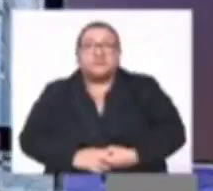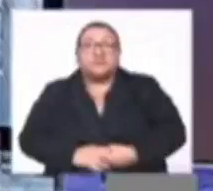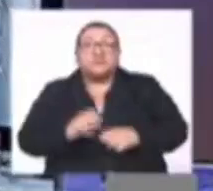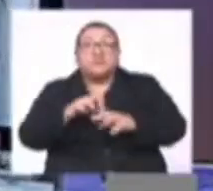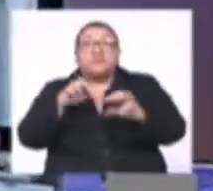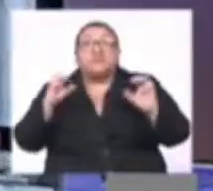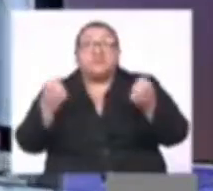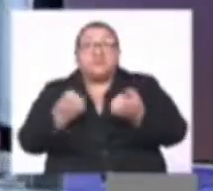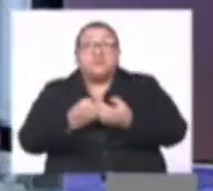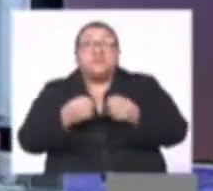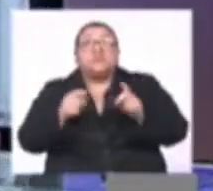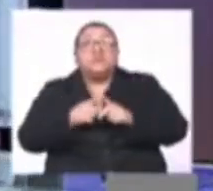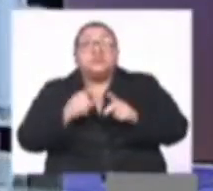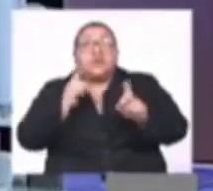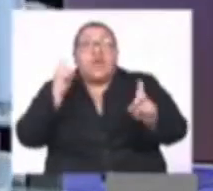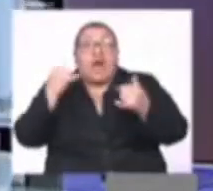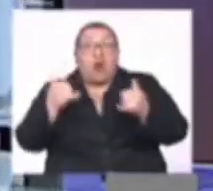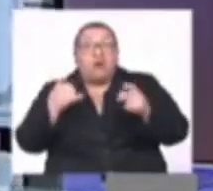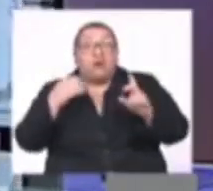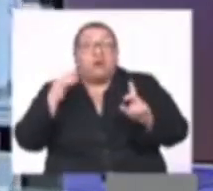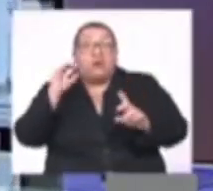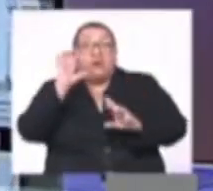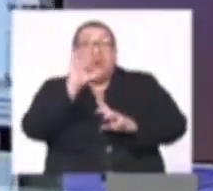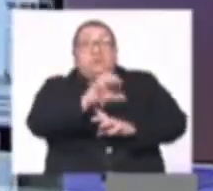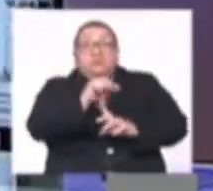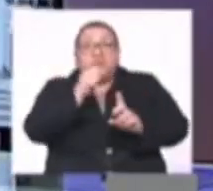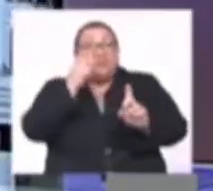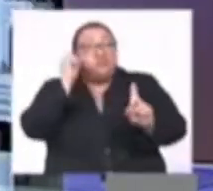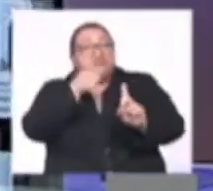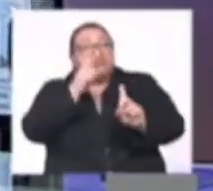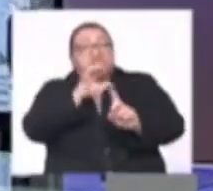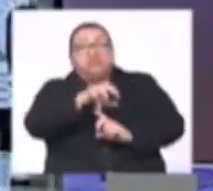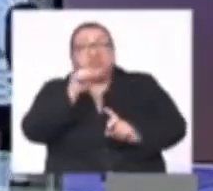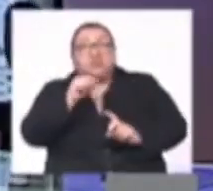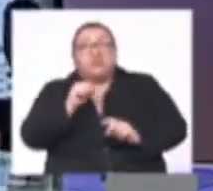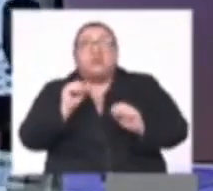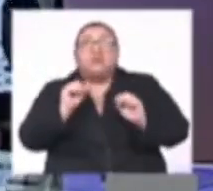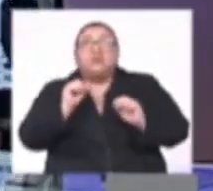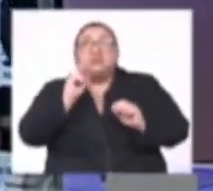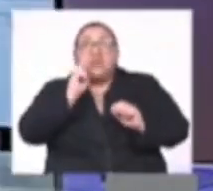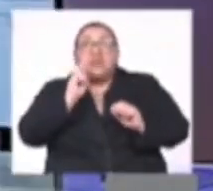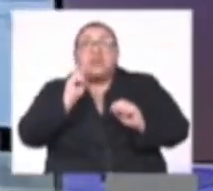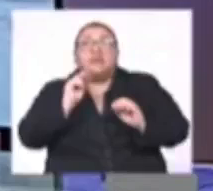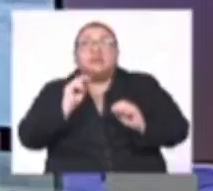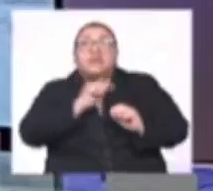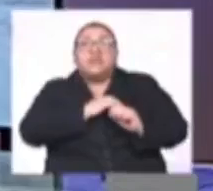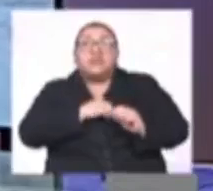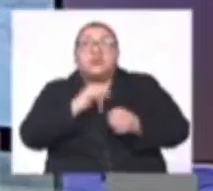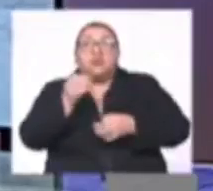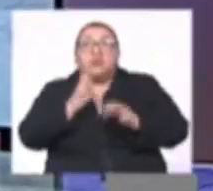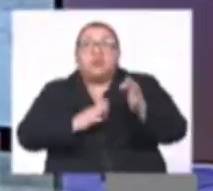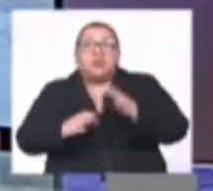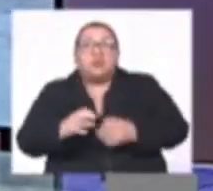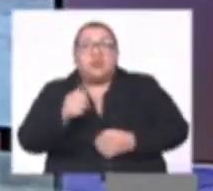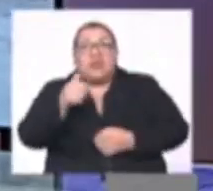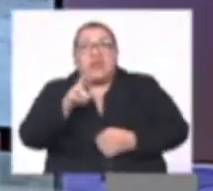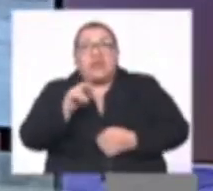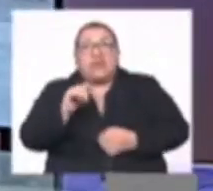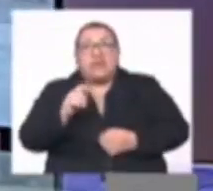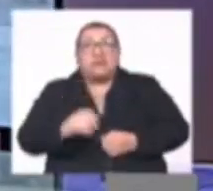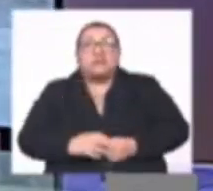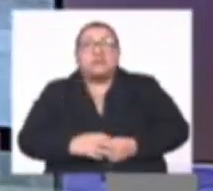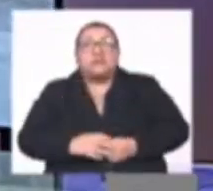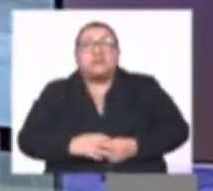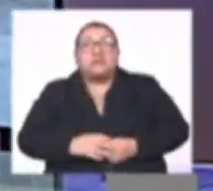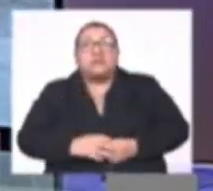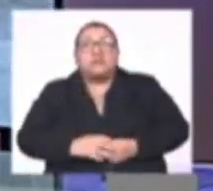Pleno del Congreso interpelará este viernes 14 de junio a las 10 de la mañana al ministro de Economía y Finanzas, José Arista Arbildo, quien